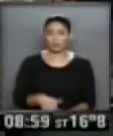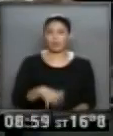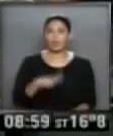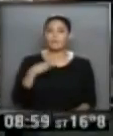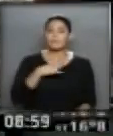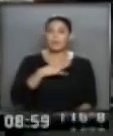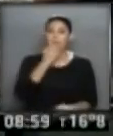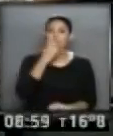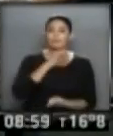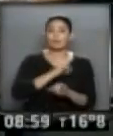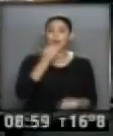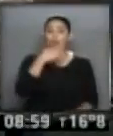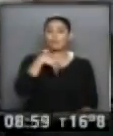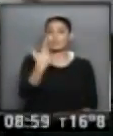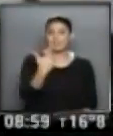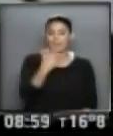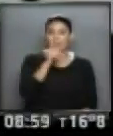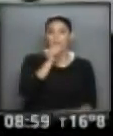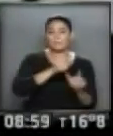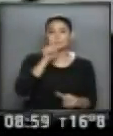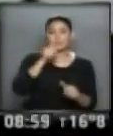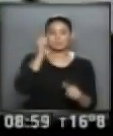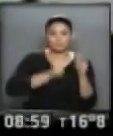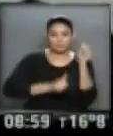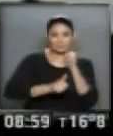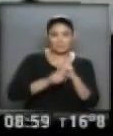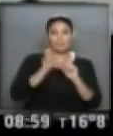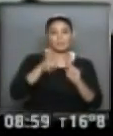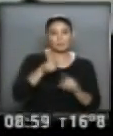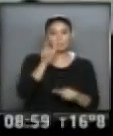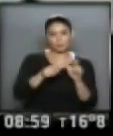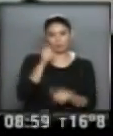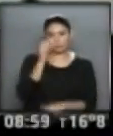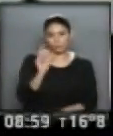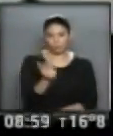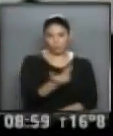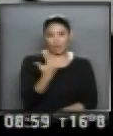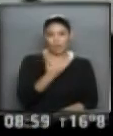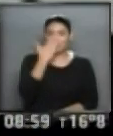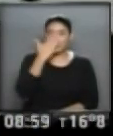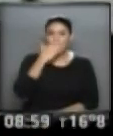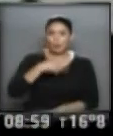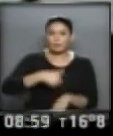confirmación oficial, hay decenas de heridos y hay muertos también. Iremos